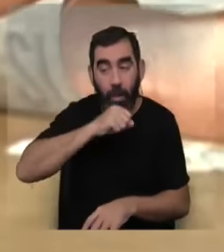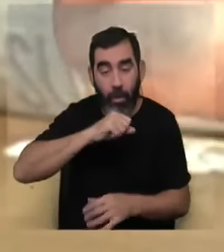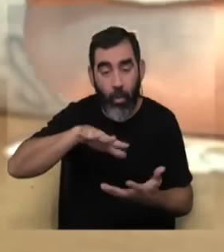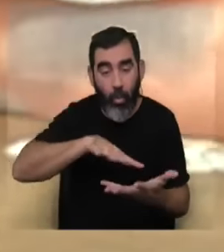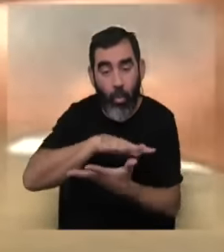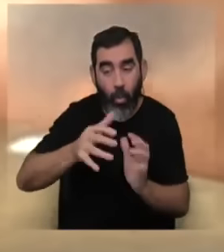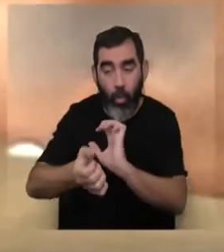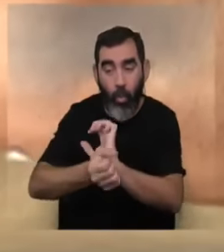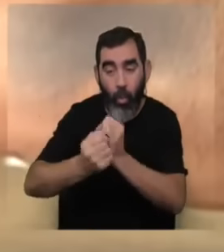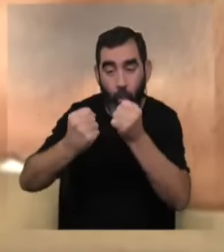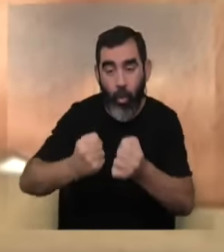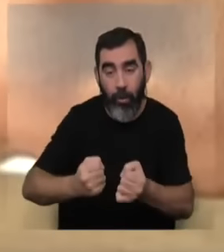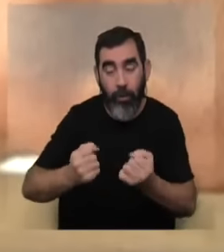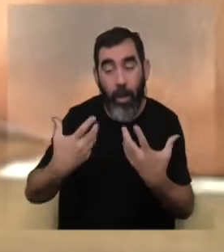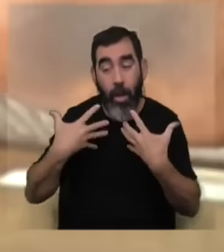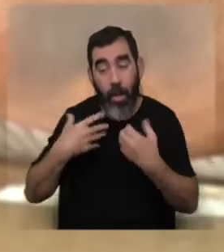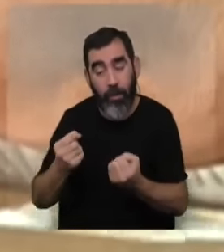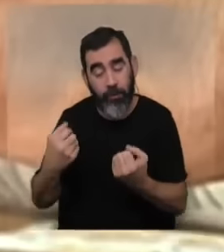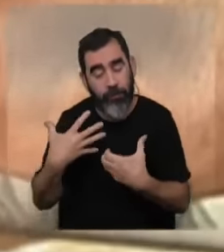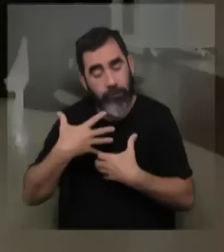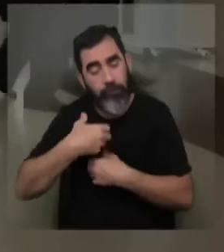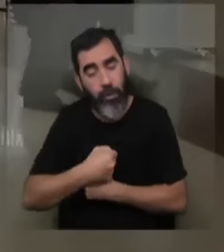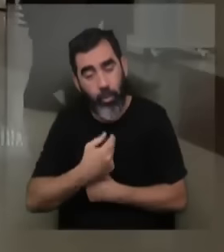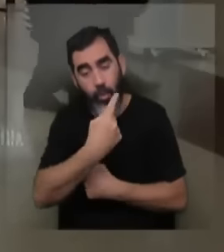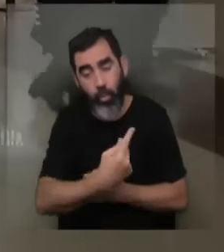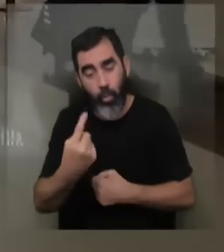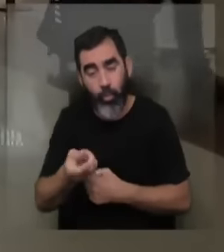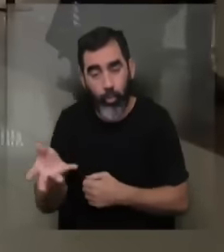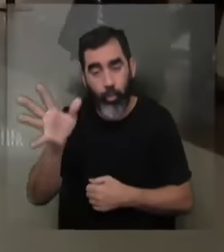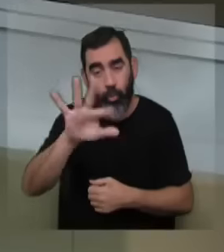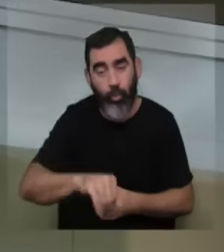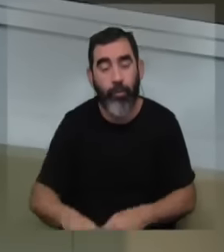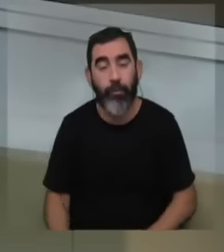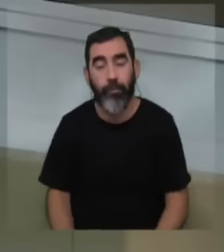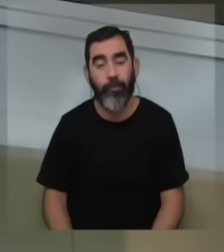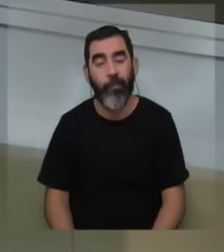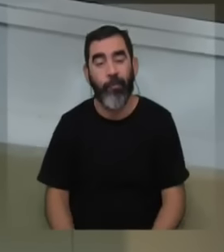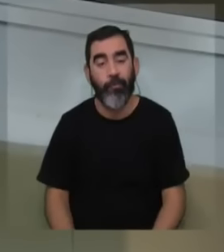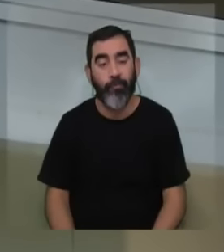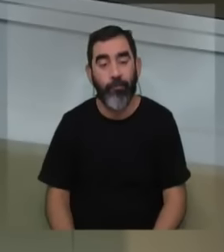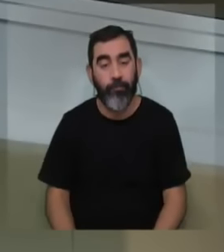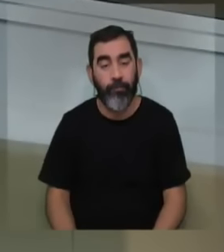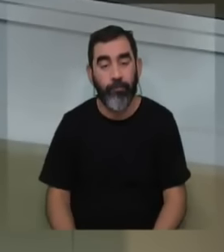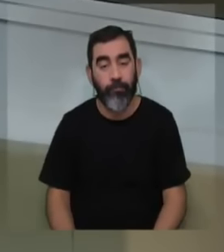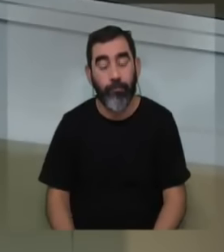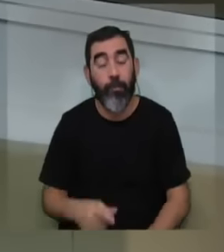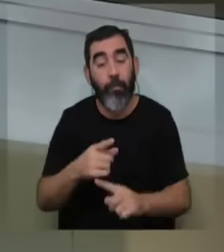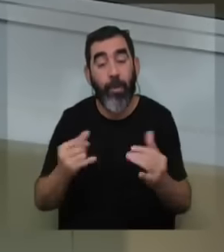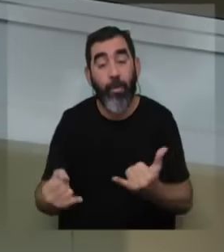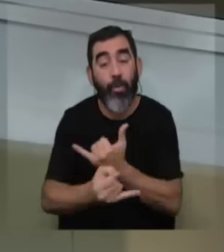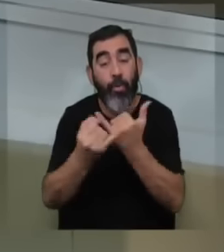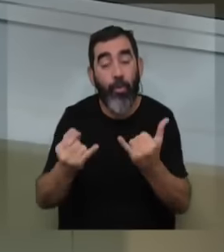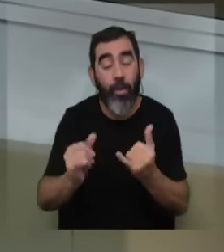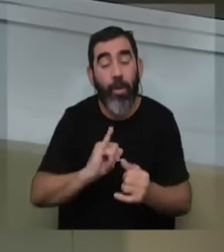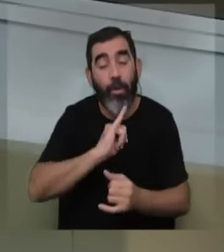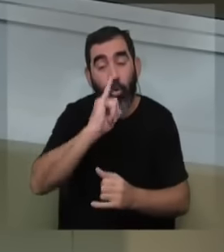condiciones de encierro y la salud de ambas se deteriora Día tras día culmina la carta así que bueno al mediodía Se podrá tener